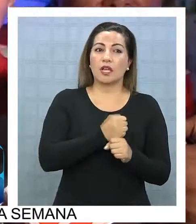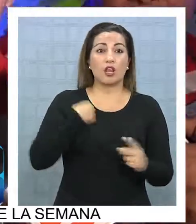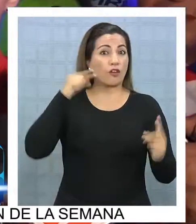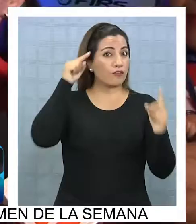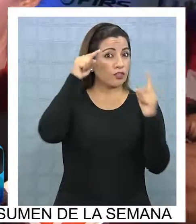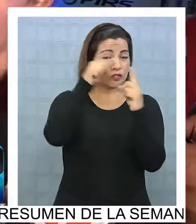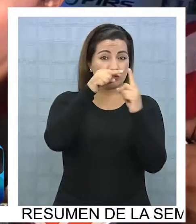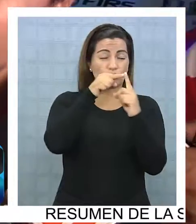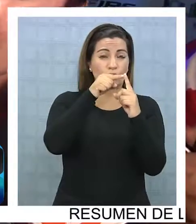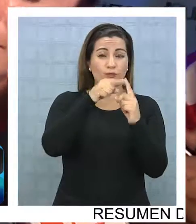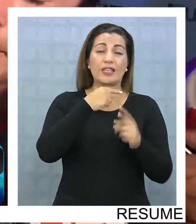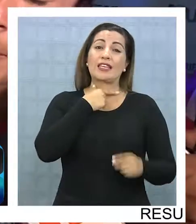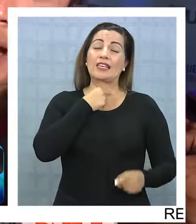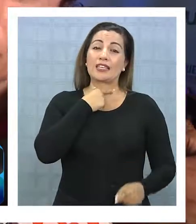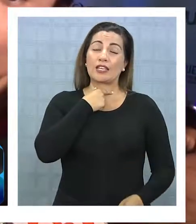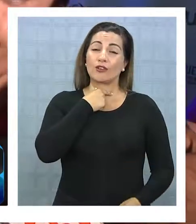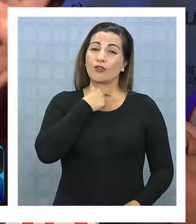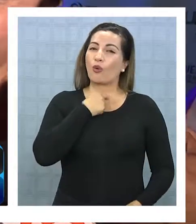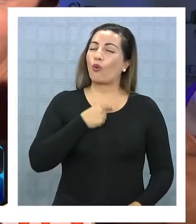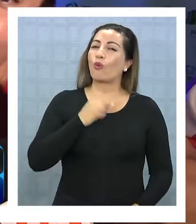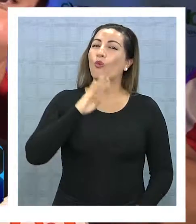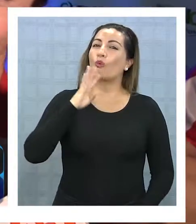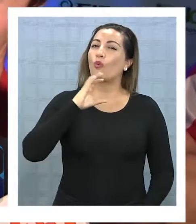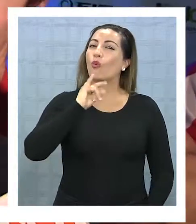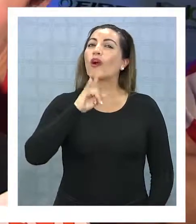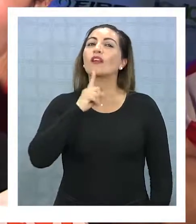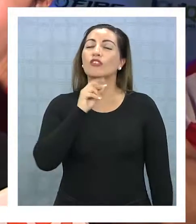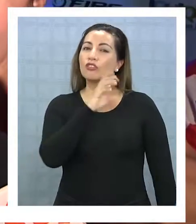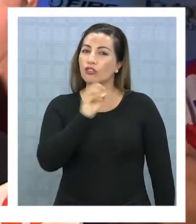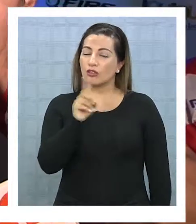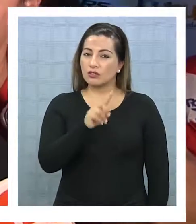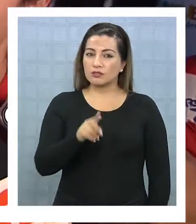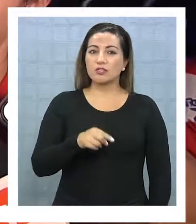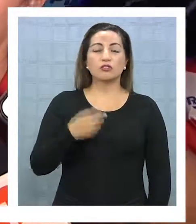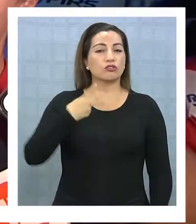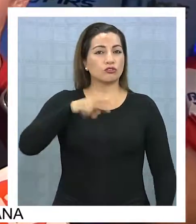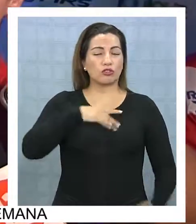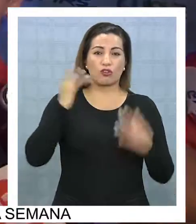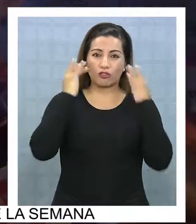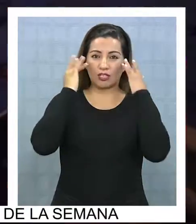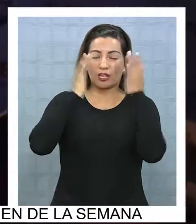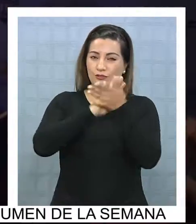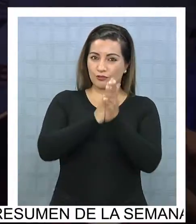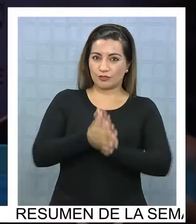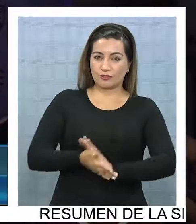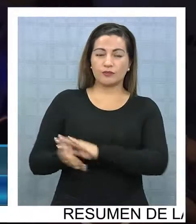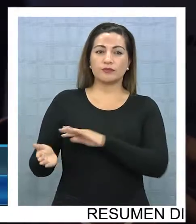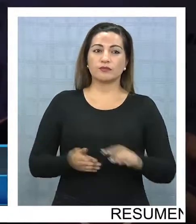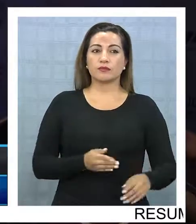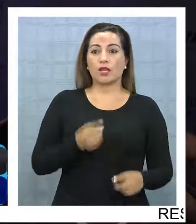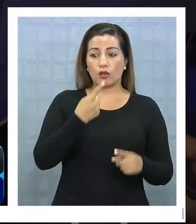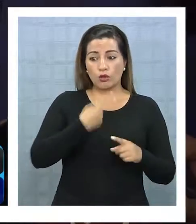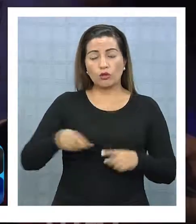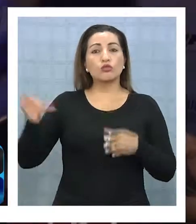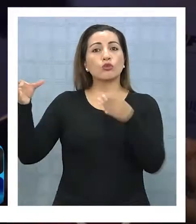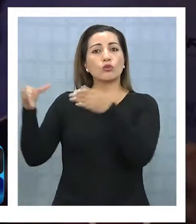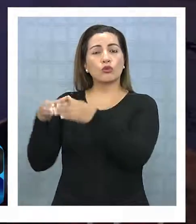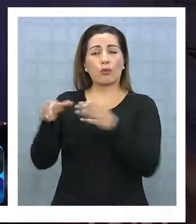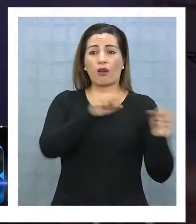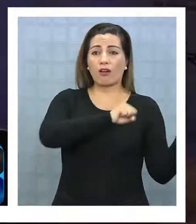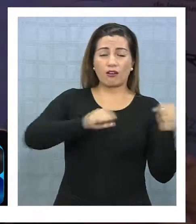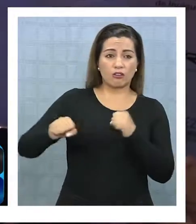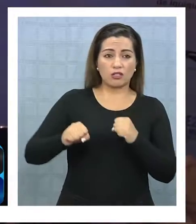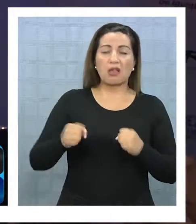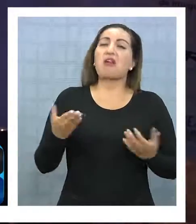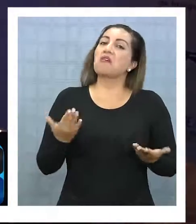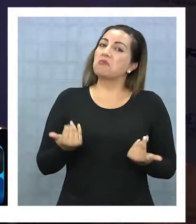nos pusimos, clasificar a cuartos, salir primero del grupo y que a nuestra arquera no lo hicieron en un gol, así que súper contenta con todo eso. Al rival que venga, esperarlo de la